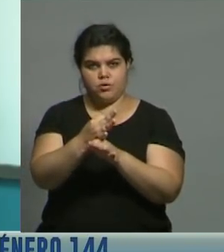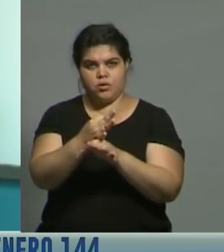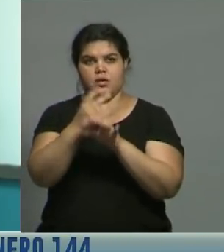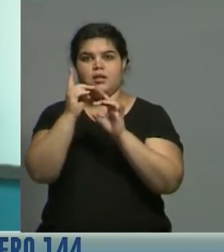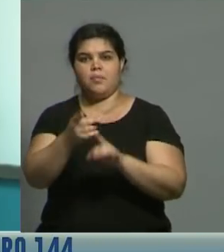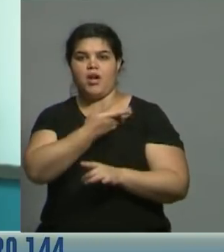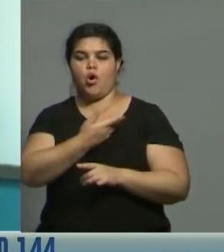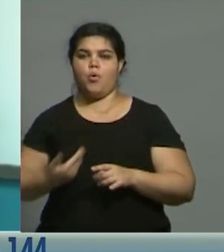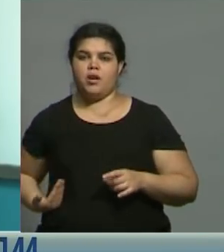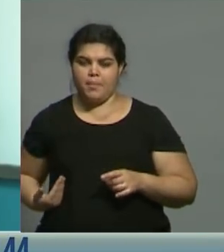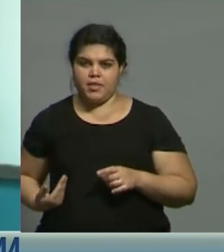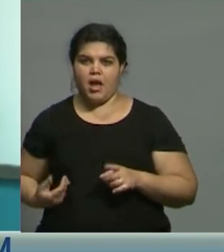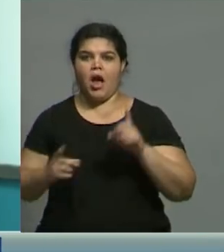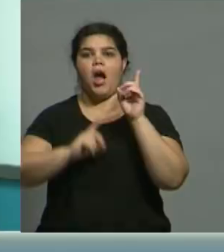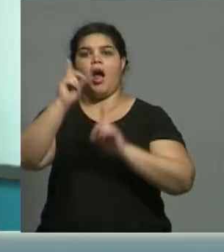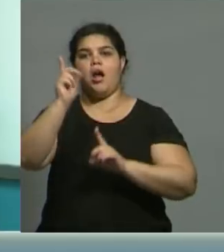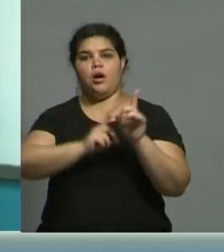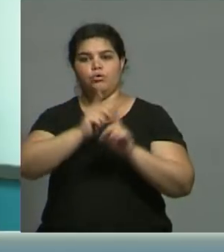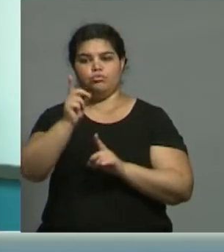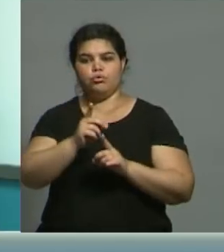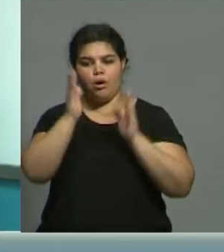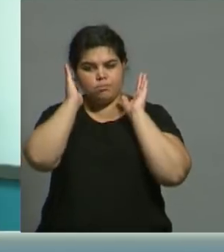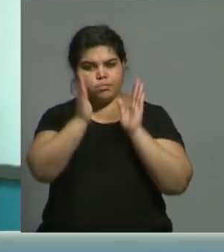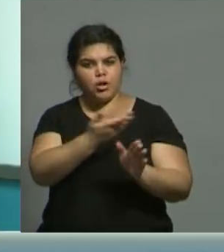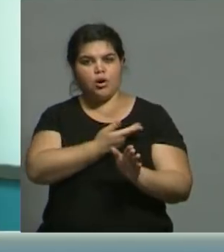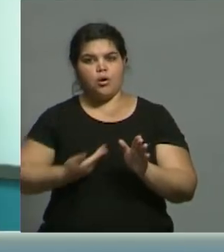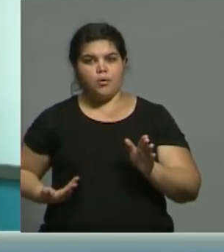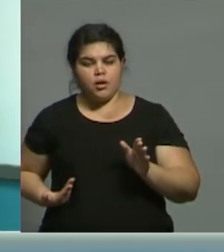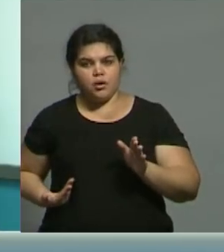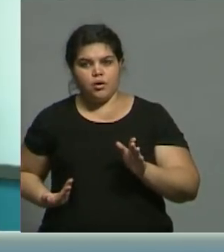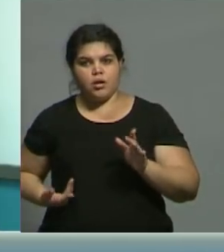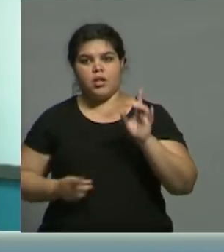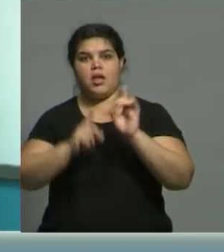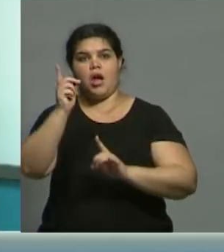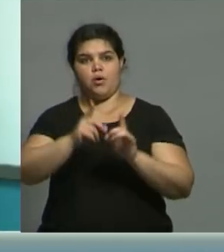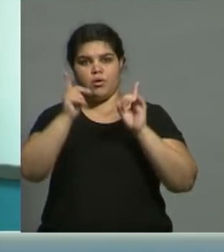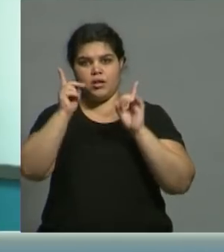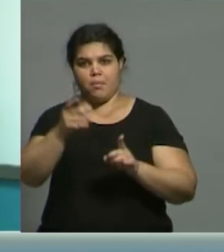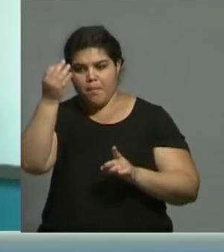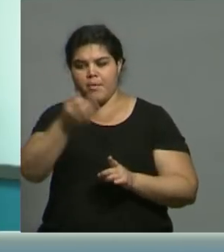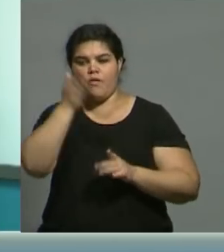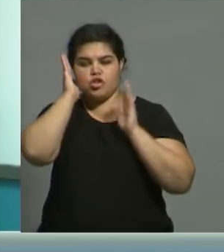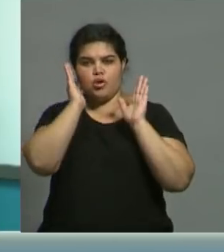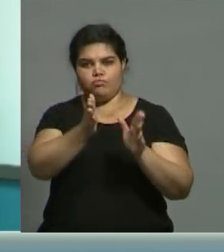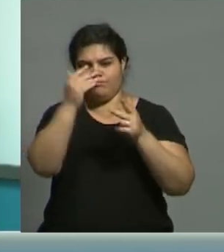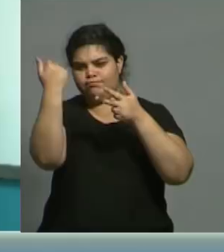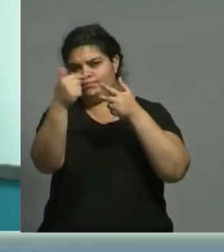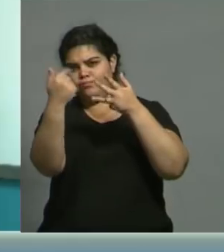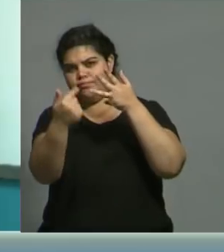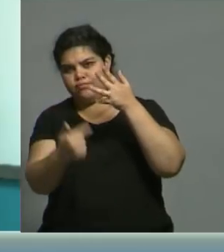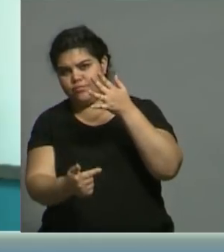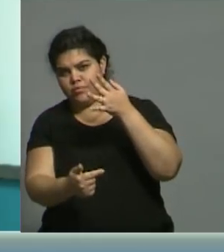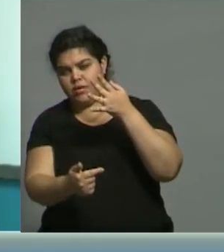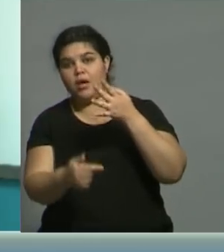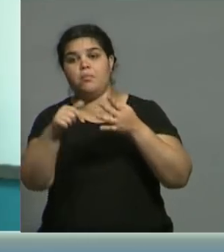área gubernamental, algunos se dedican a la parte del Estado y quien se dedique exclusivamente a la profesión. Pero está claro que lo